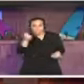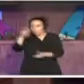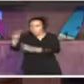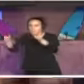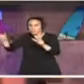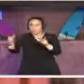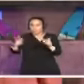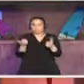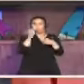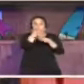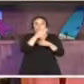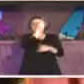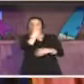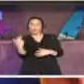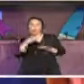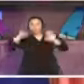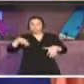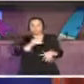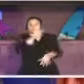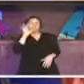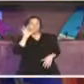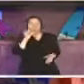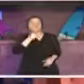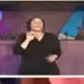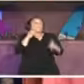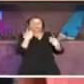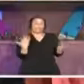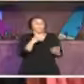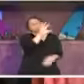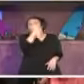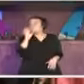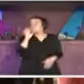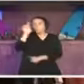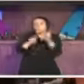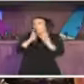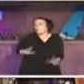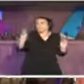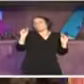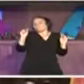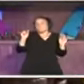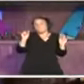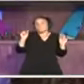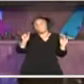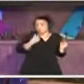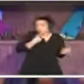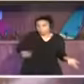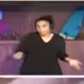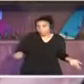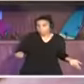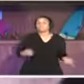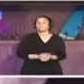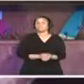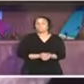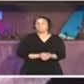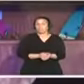Popular, todo el mundo que lo elija, que el problema acabará con